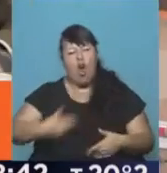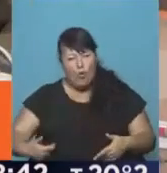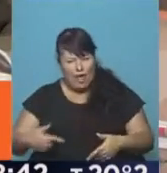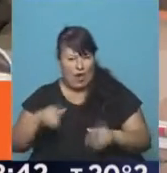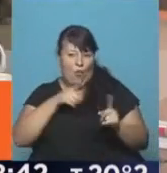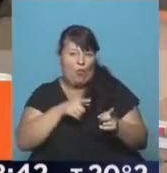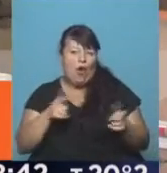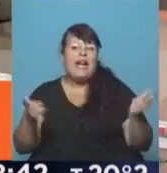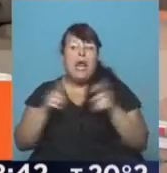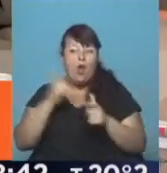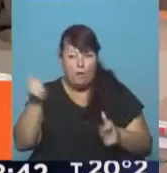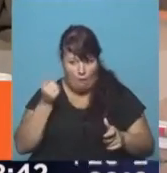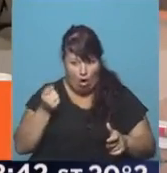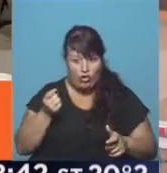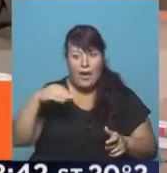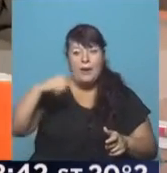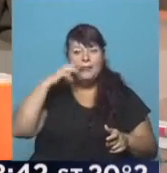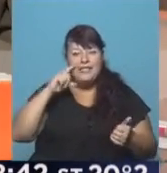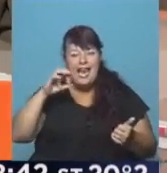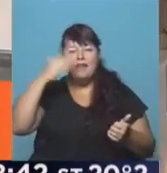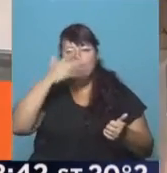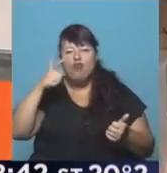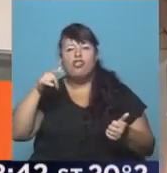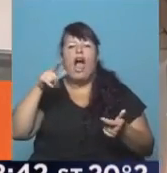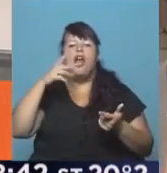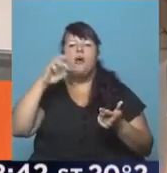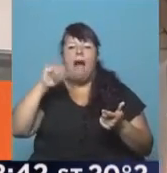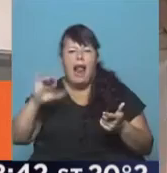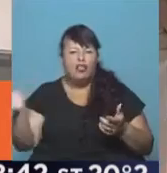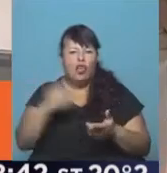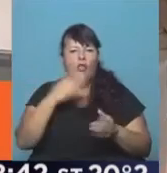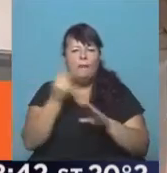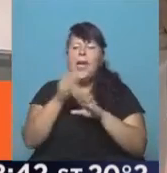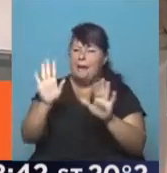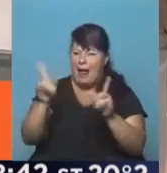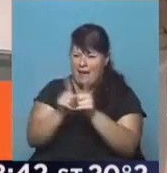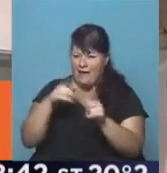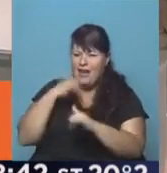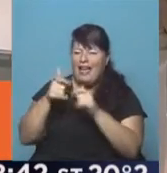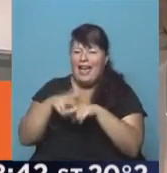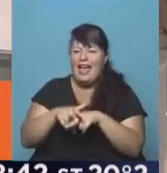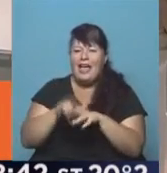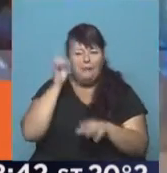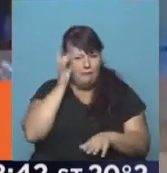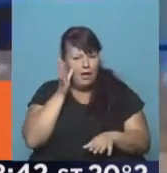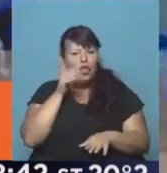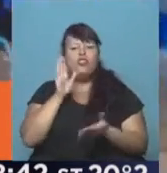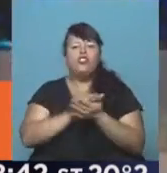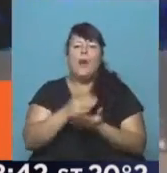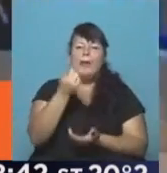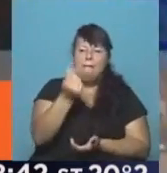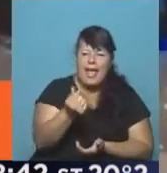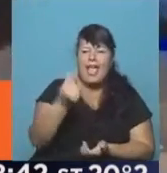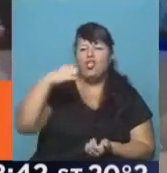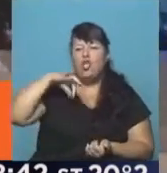gustavo pues bueno esta reunión importante es en chile moyano palacio son los referentes desde todos los primeros pero para cerrar de lo que sí quiero decir es que el tema precios